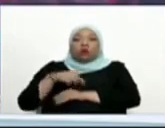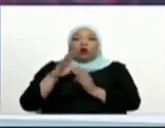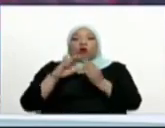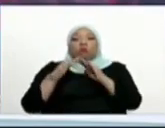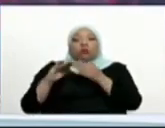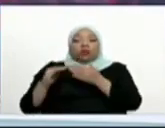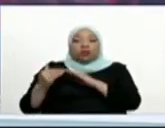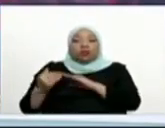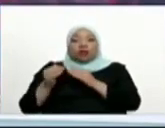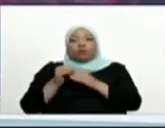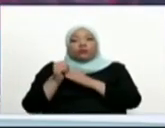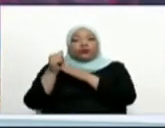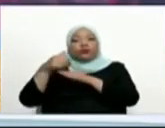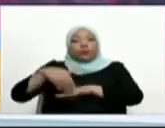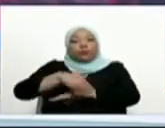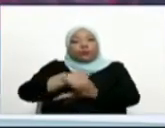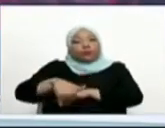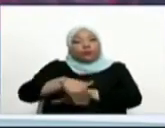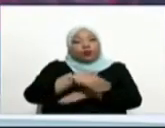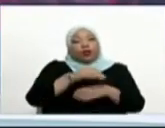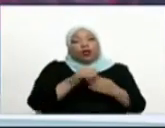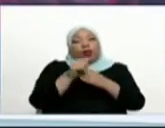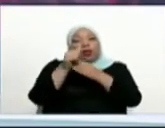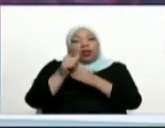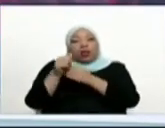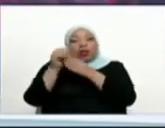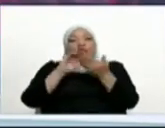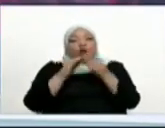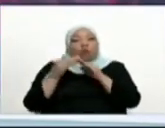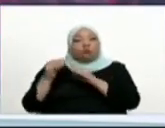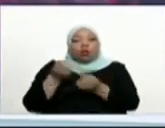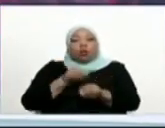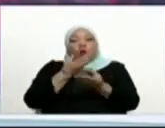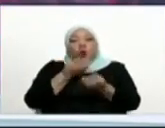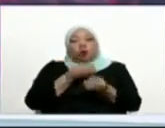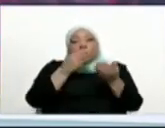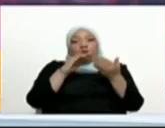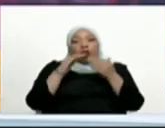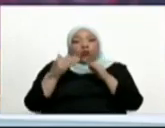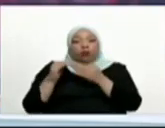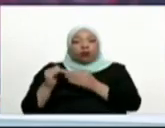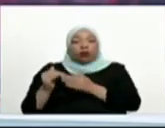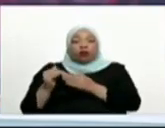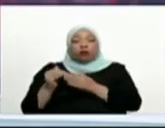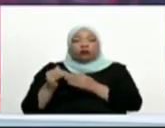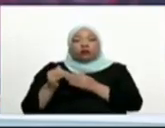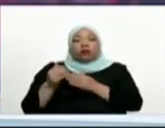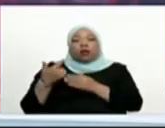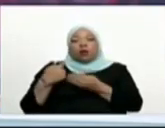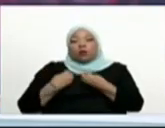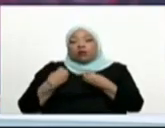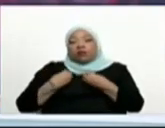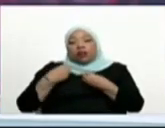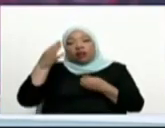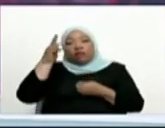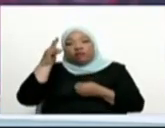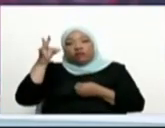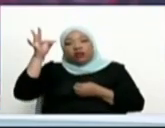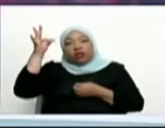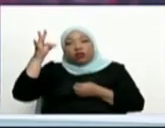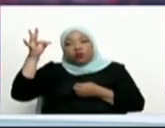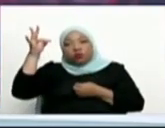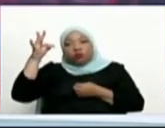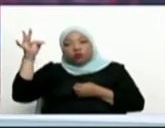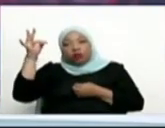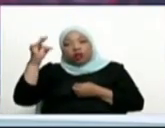comunidad, los líderes y lideresas de los consejos comunales, estamos ahí, es una filosofía de vida, es una